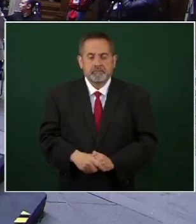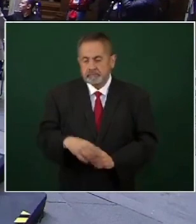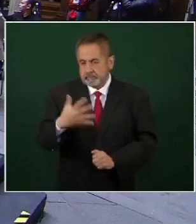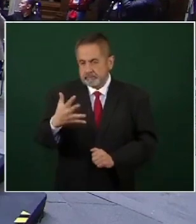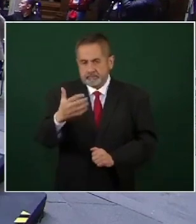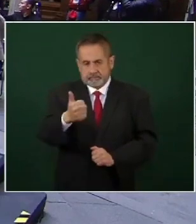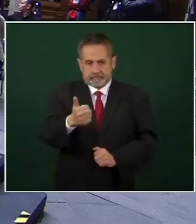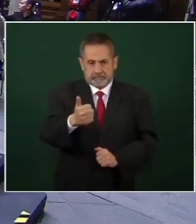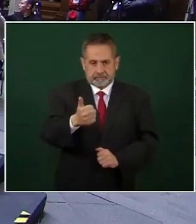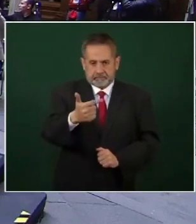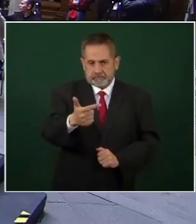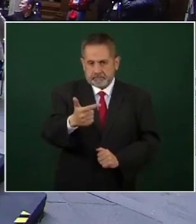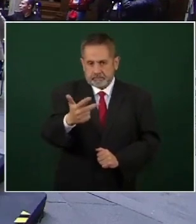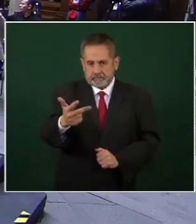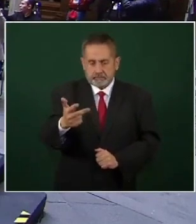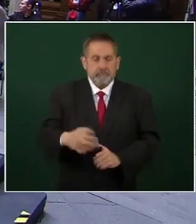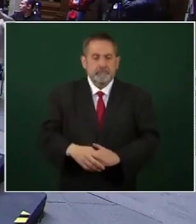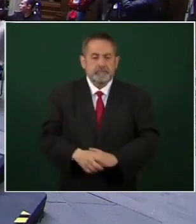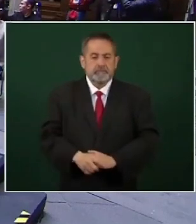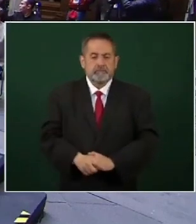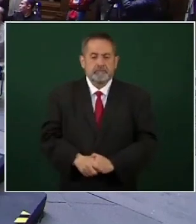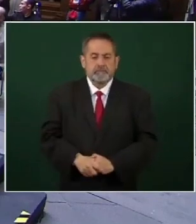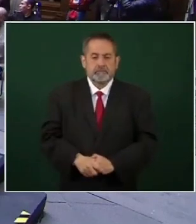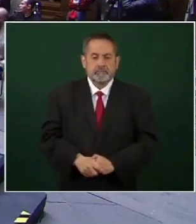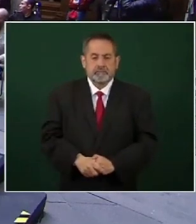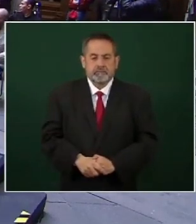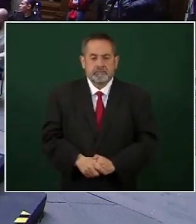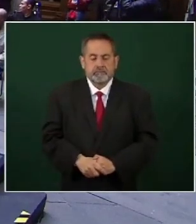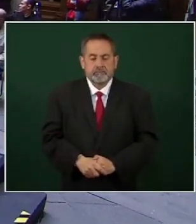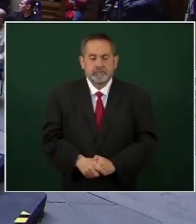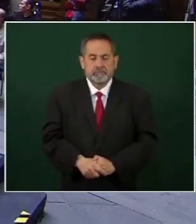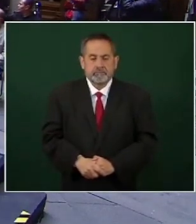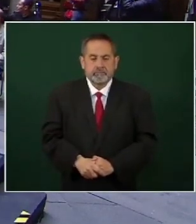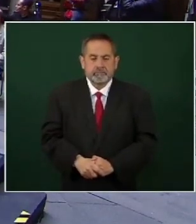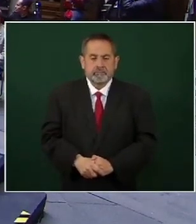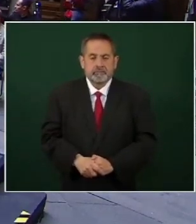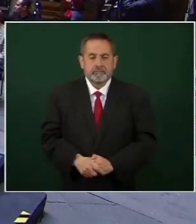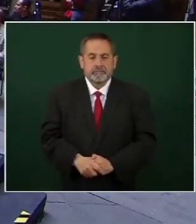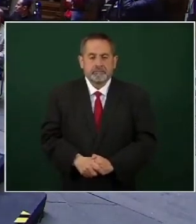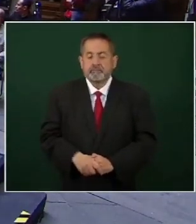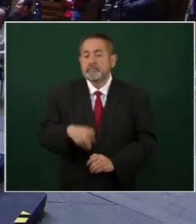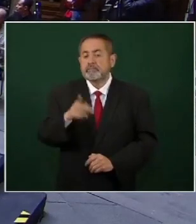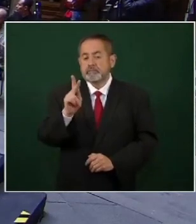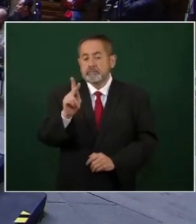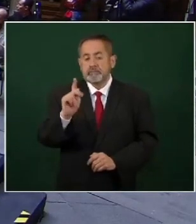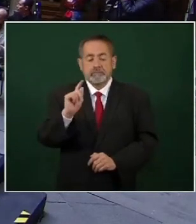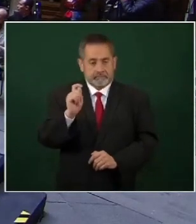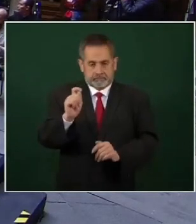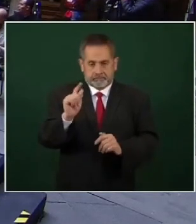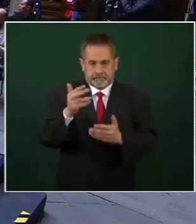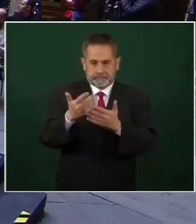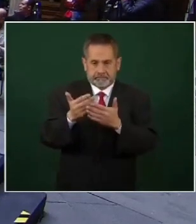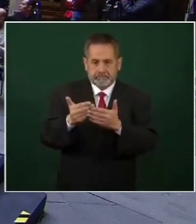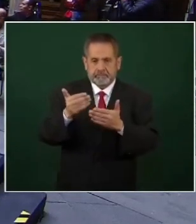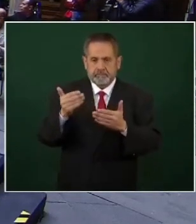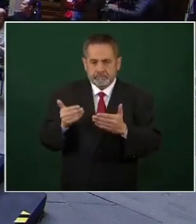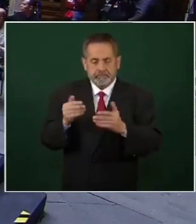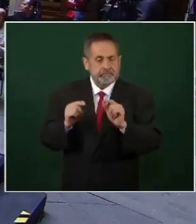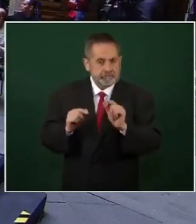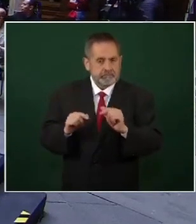cinco, seis, siete, ocho. Bueno, ahí vamos. Antes, nada más decir que